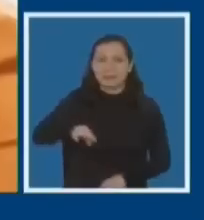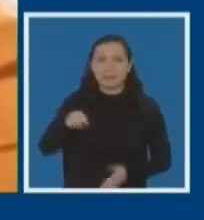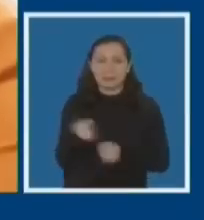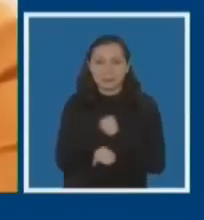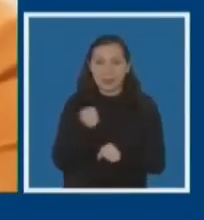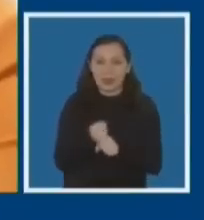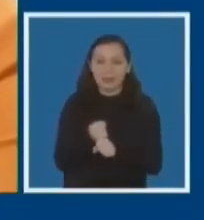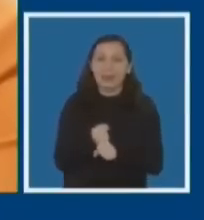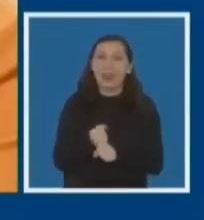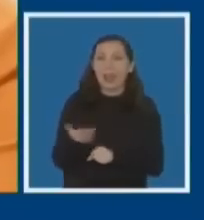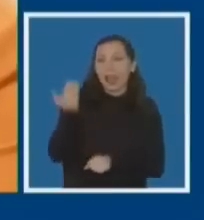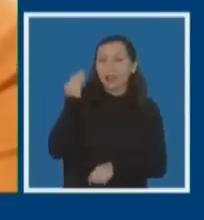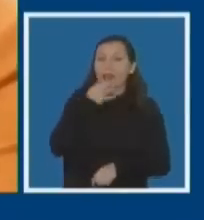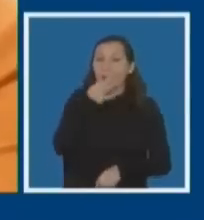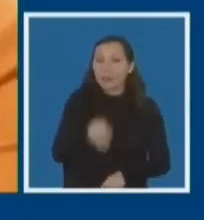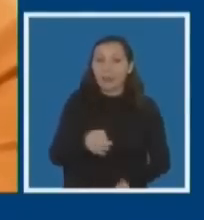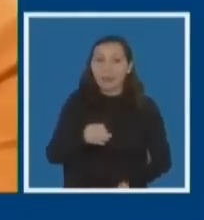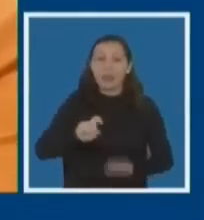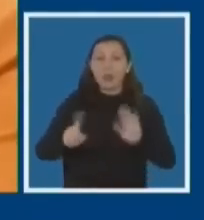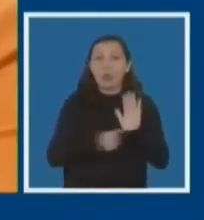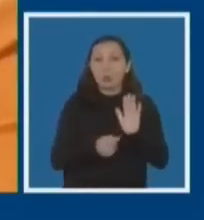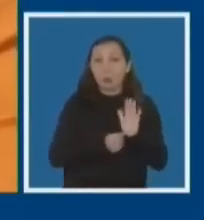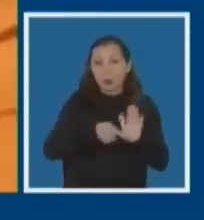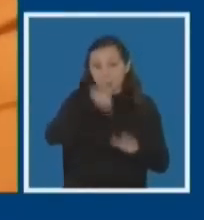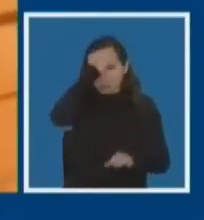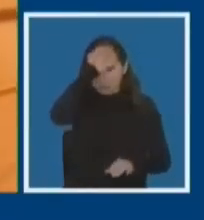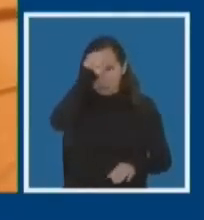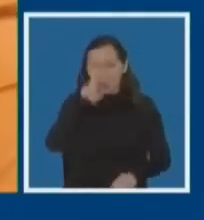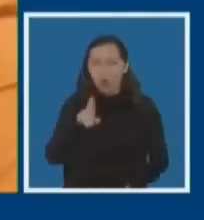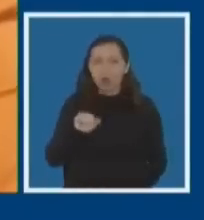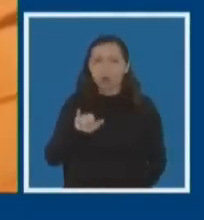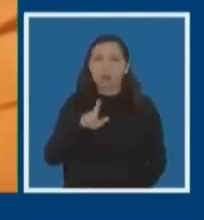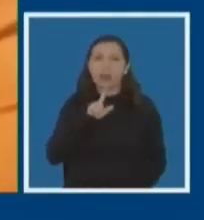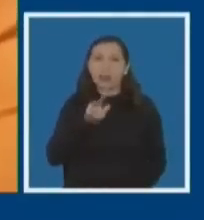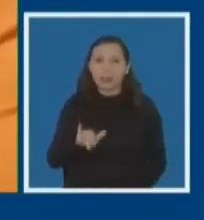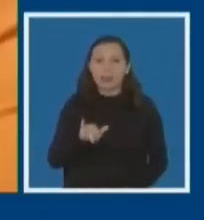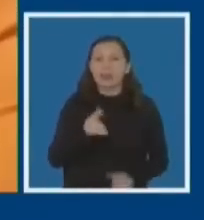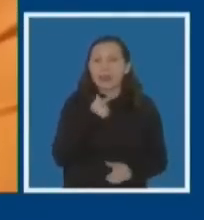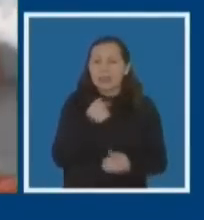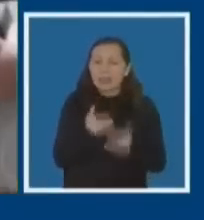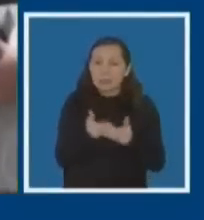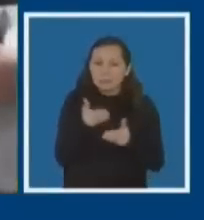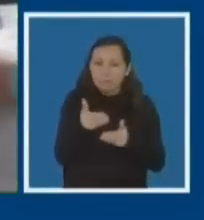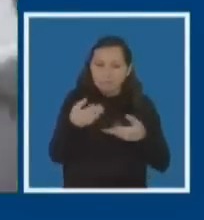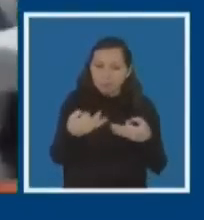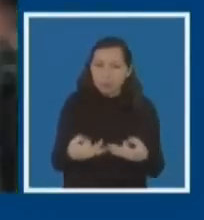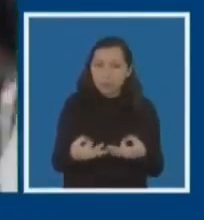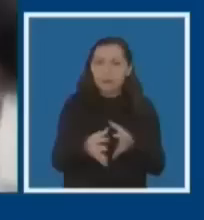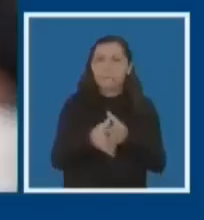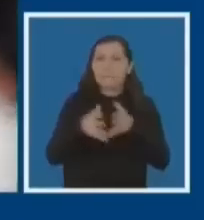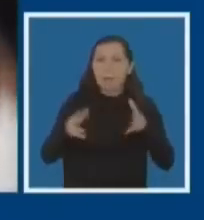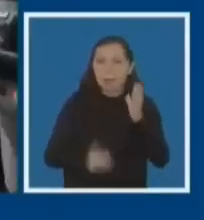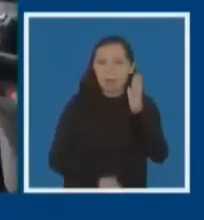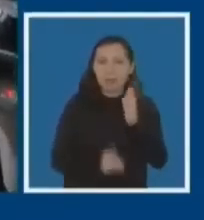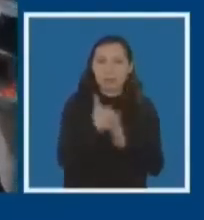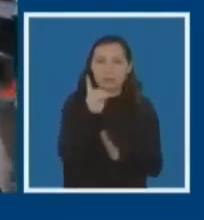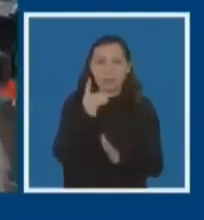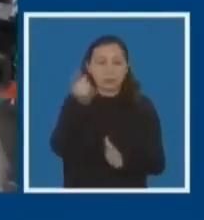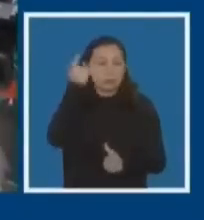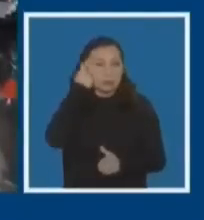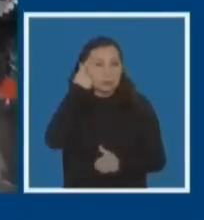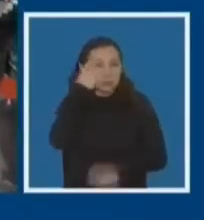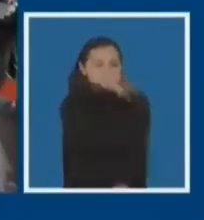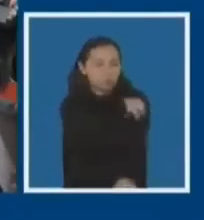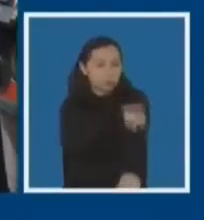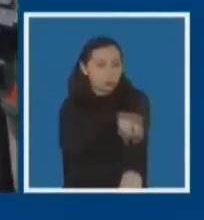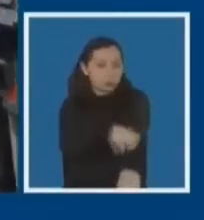Trabajo. Decía anteriormente el royalty minero, que esperamos con eso también generar un paso decidido hacia mayor desarrollo, pensando en